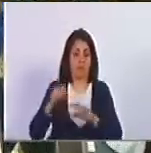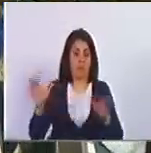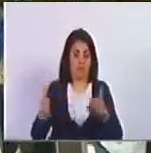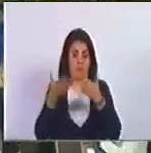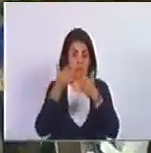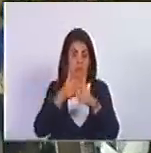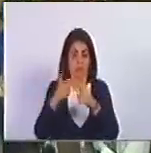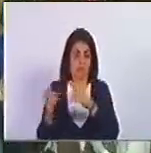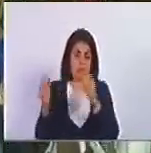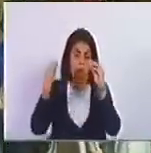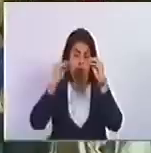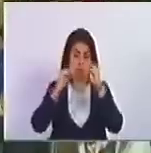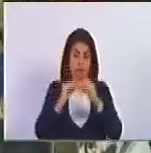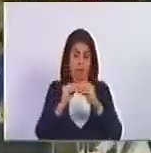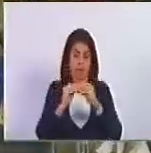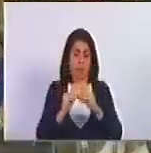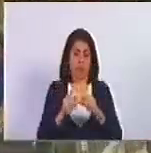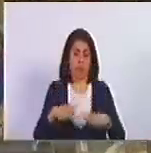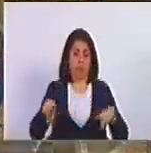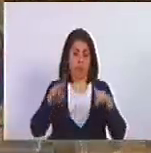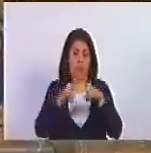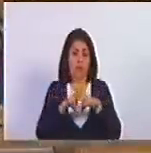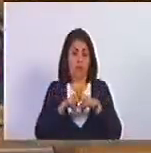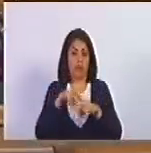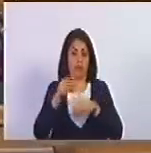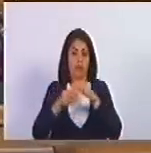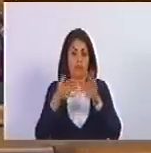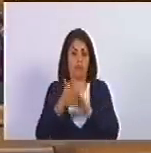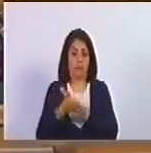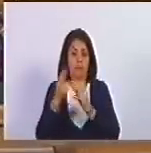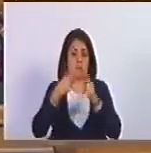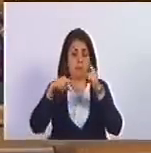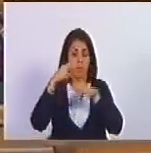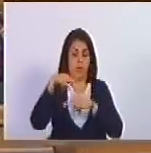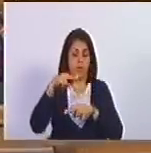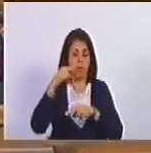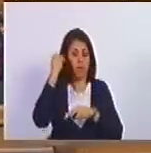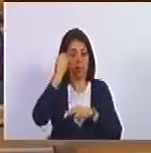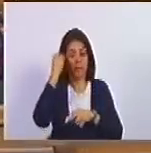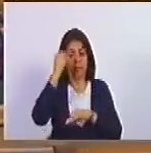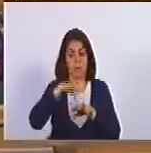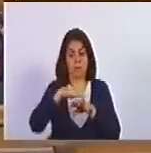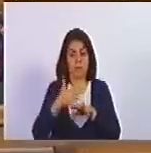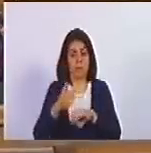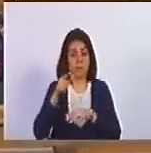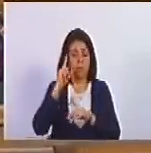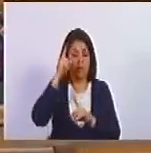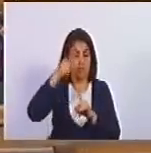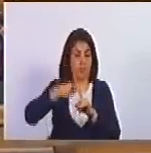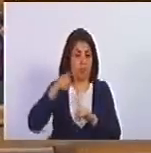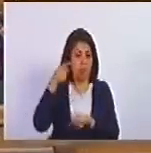y adecuación de los valores y simplificar las categorías a considerar